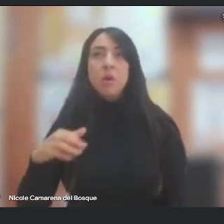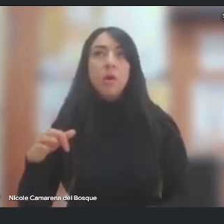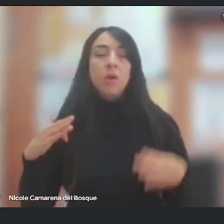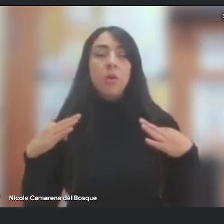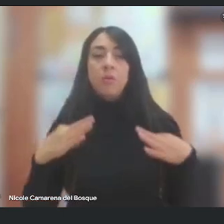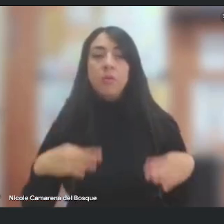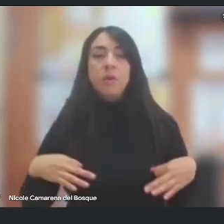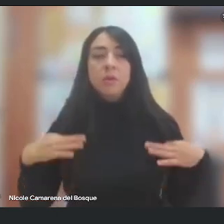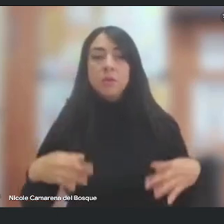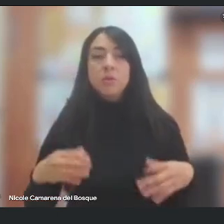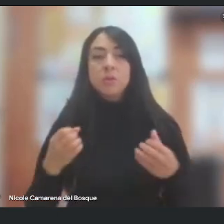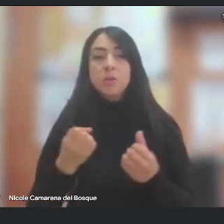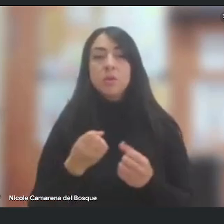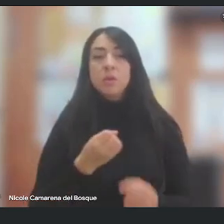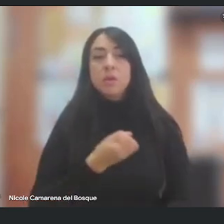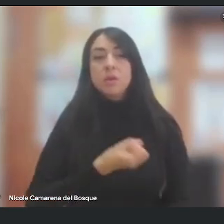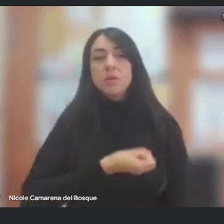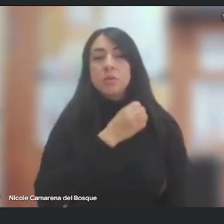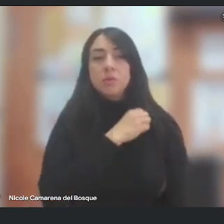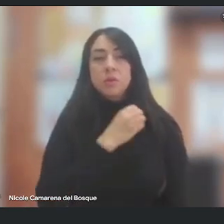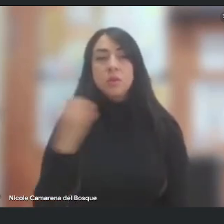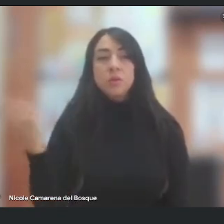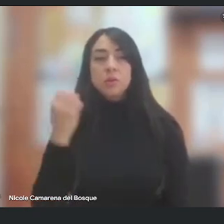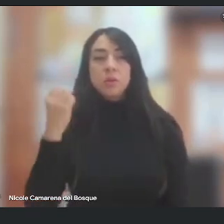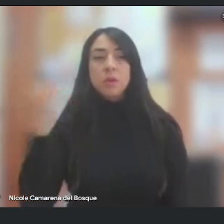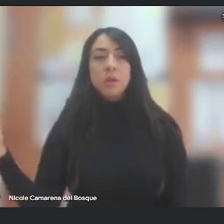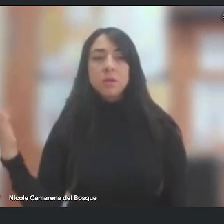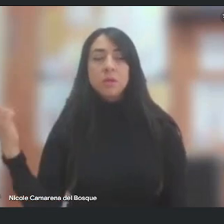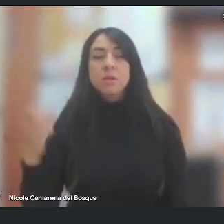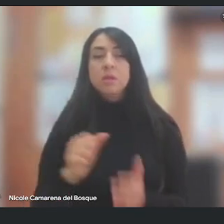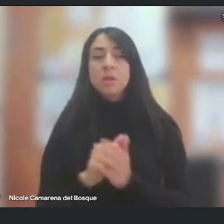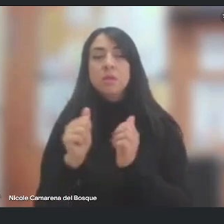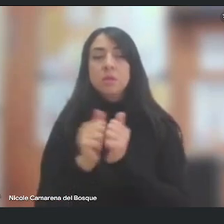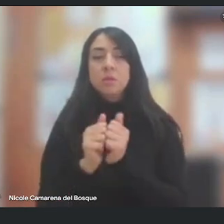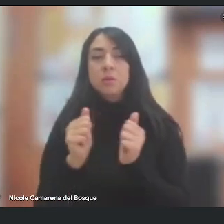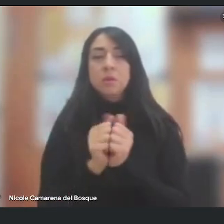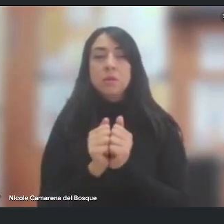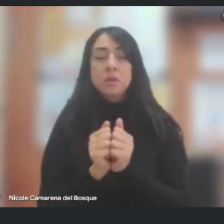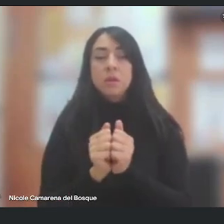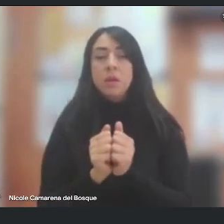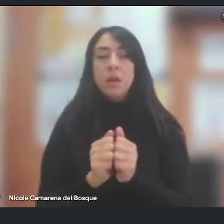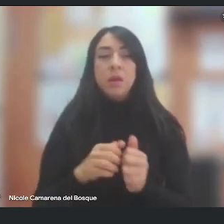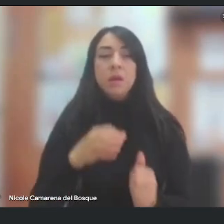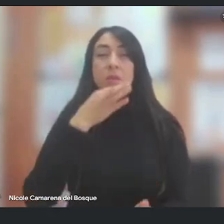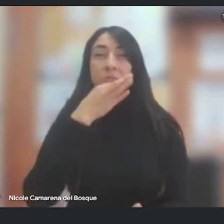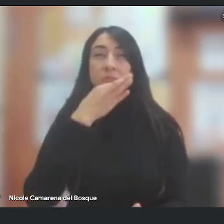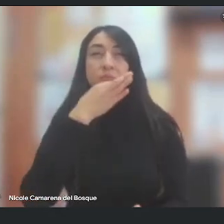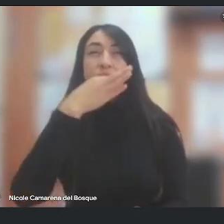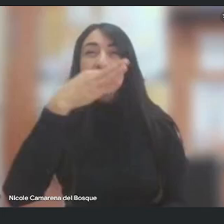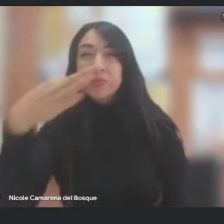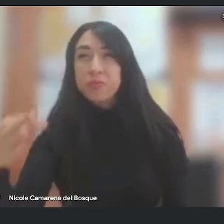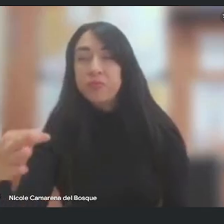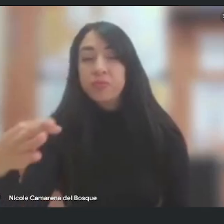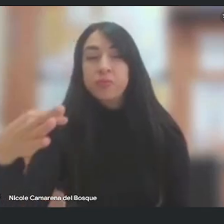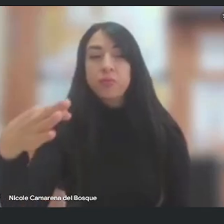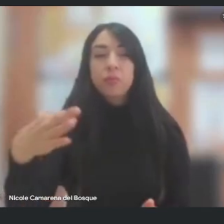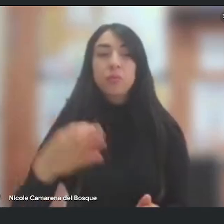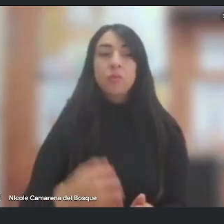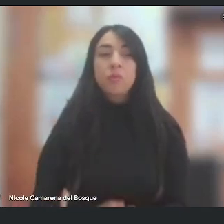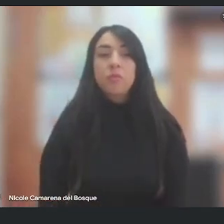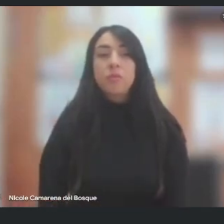tanto sociales, físicos, de pensamiento y de creencias relacionados a la